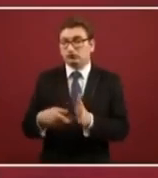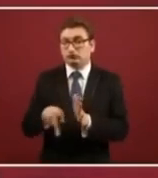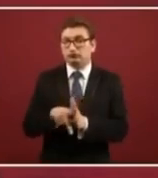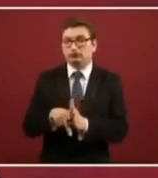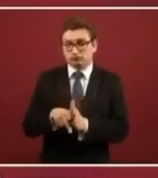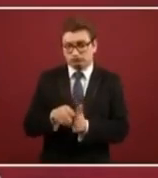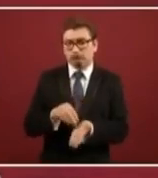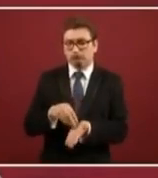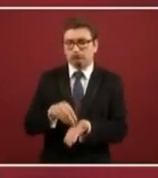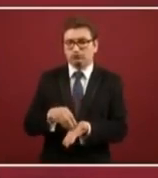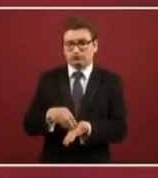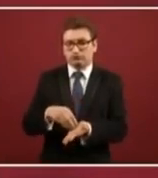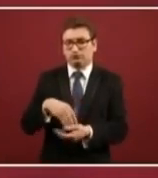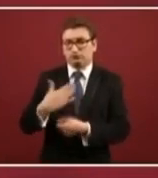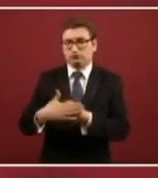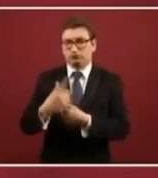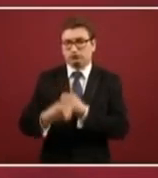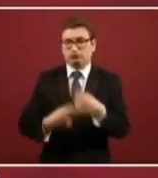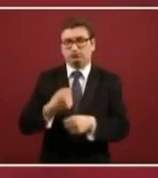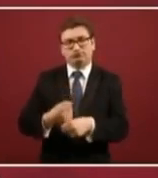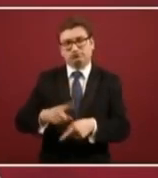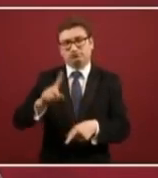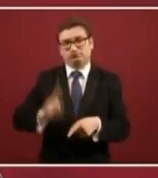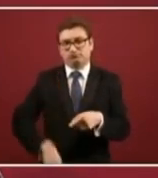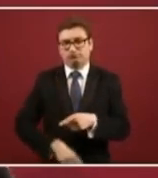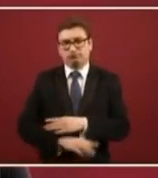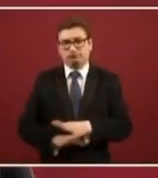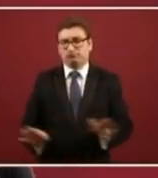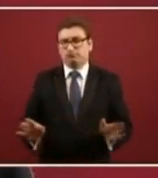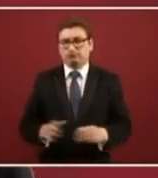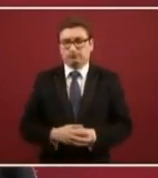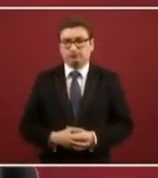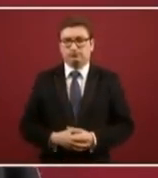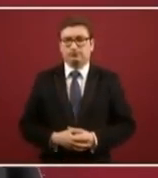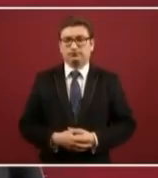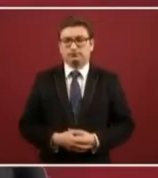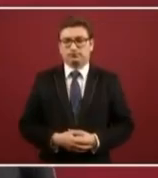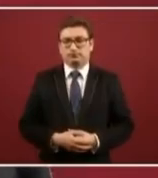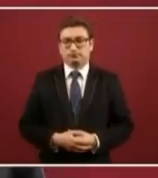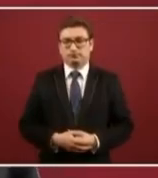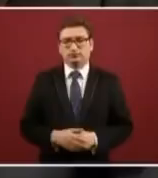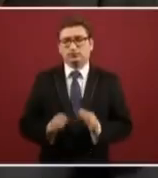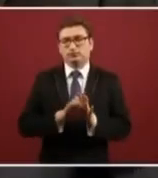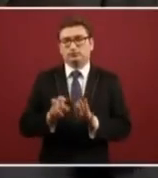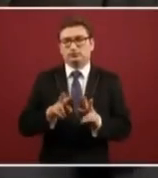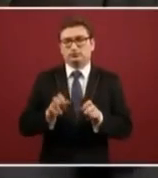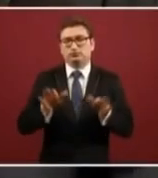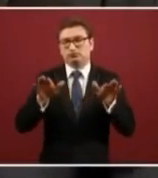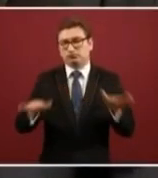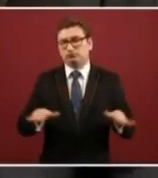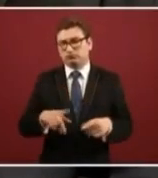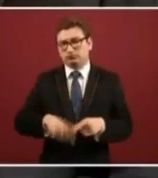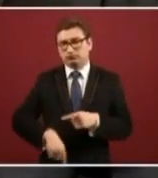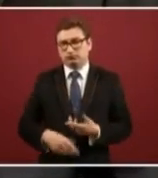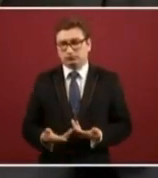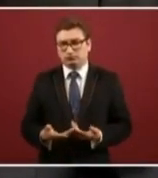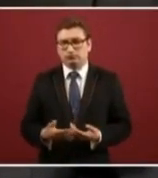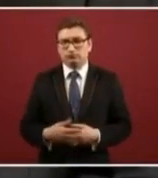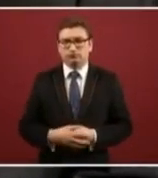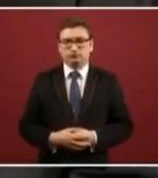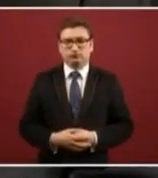existir para el año próximo. Ya no van a estar los aviones, por ejemplo. Ya